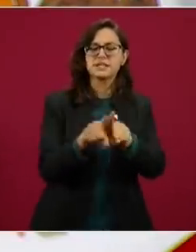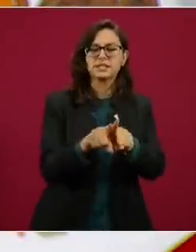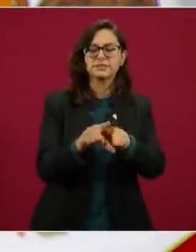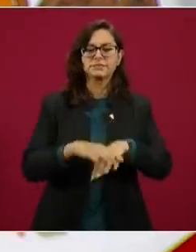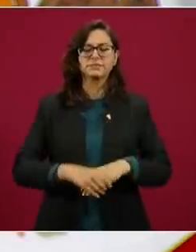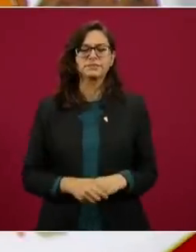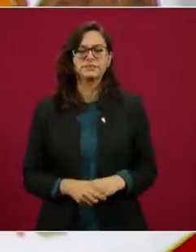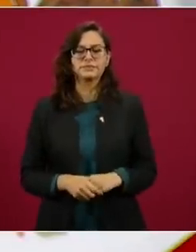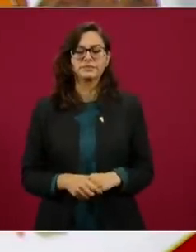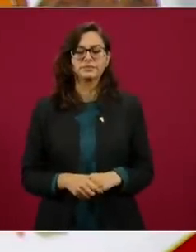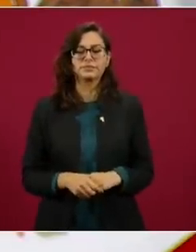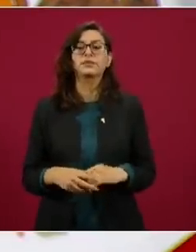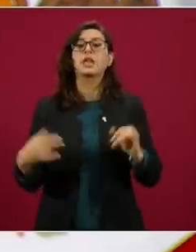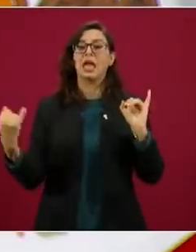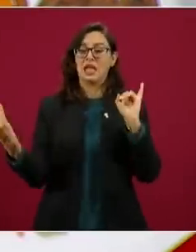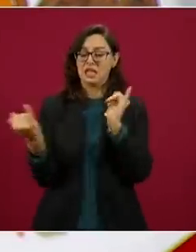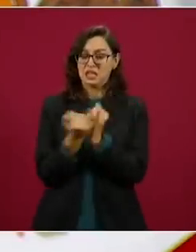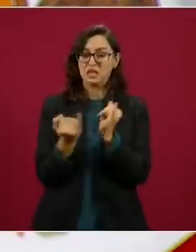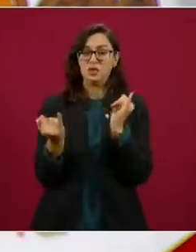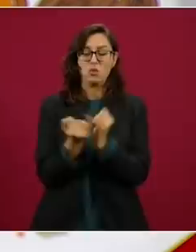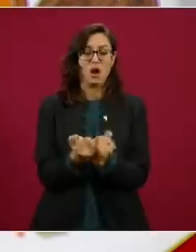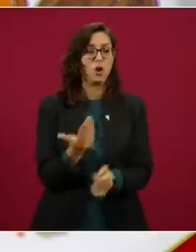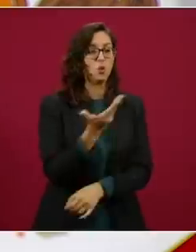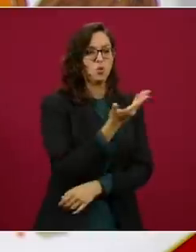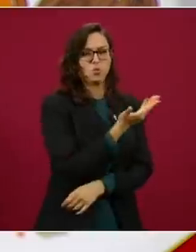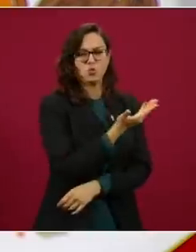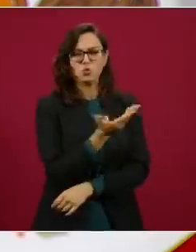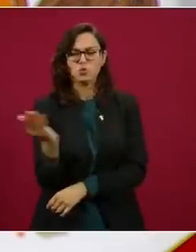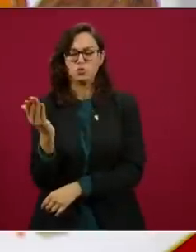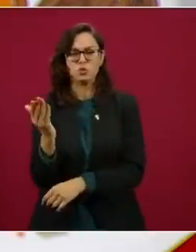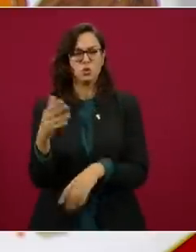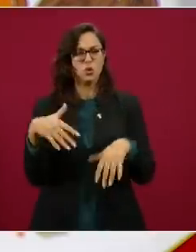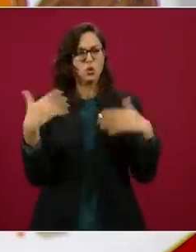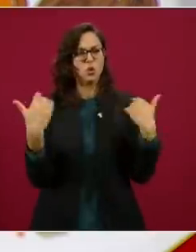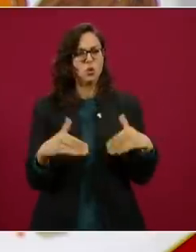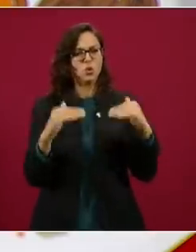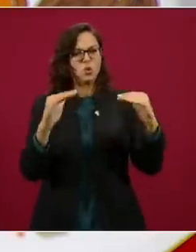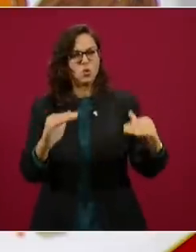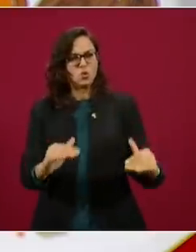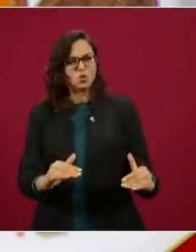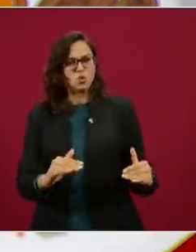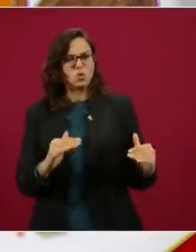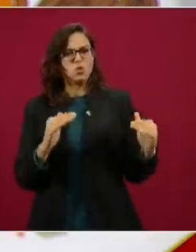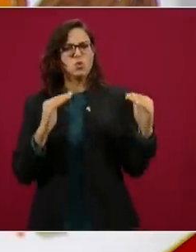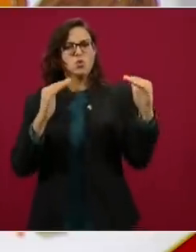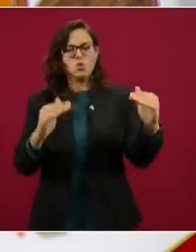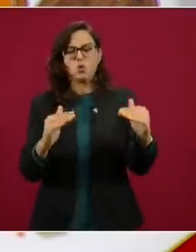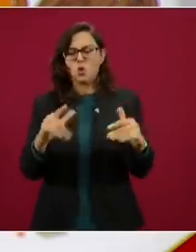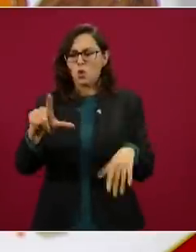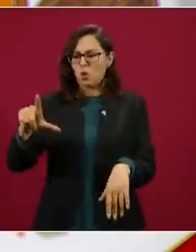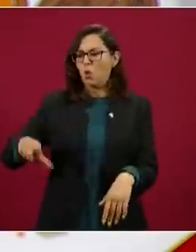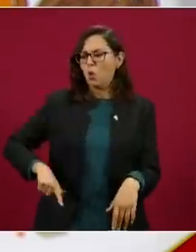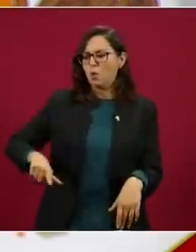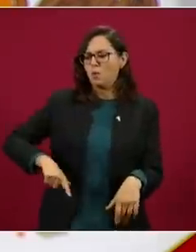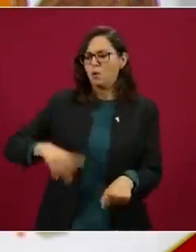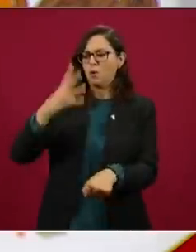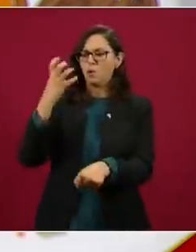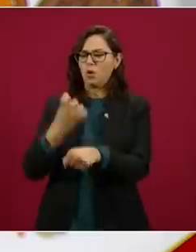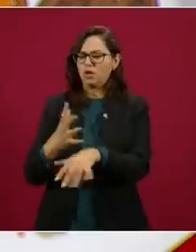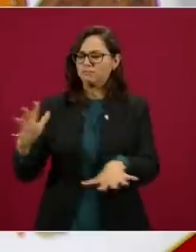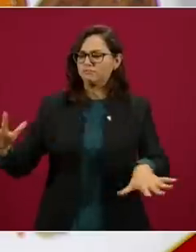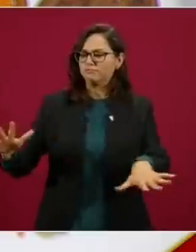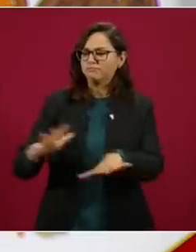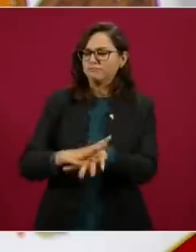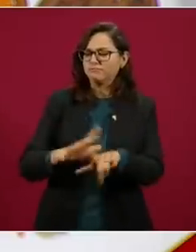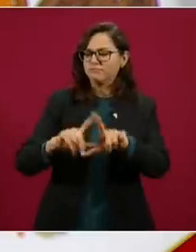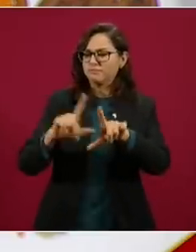representan los más altos ideales de esta cuarta transformación de la vida